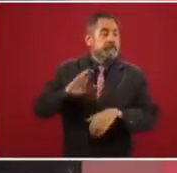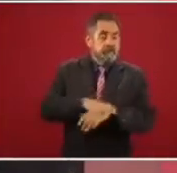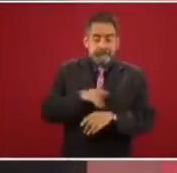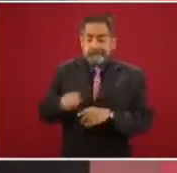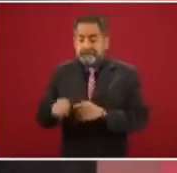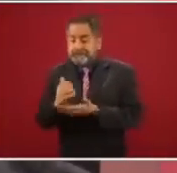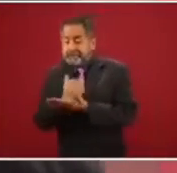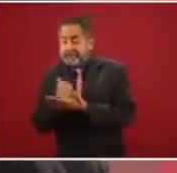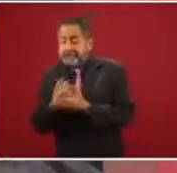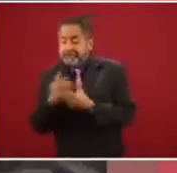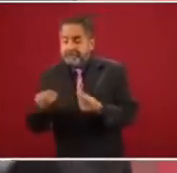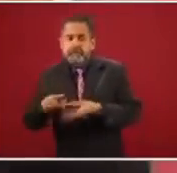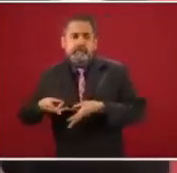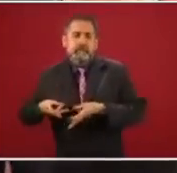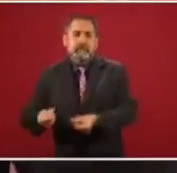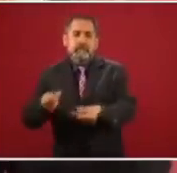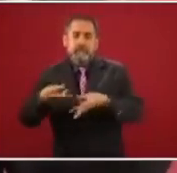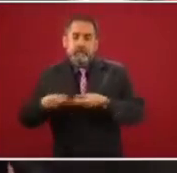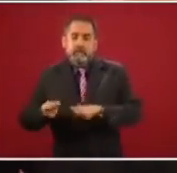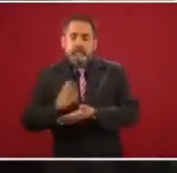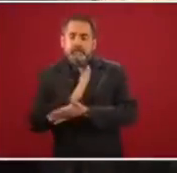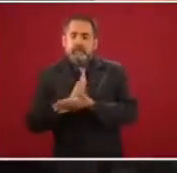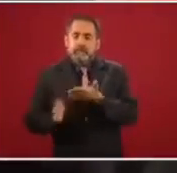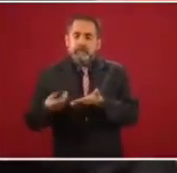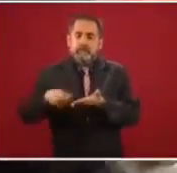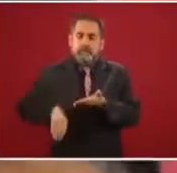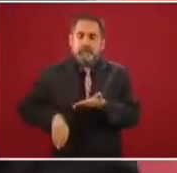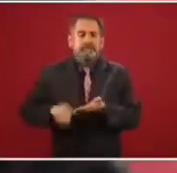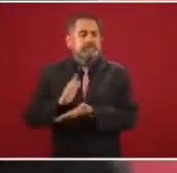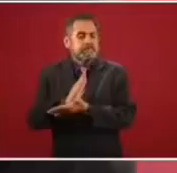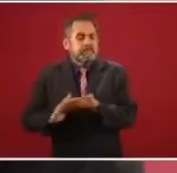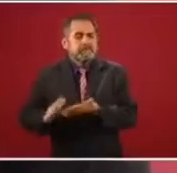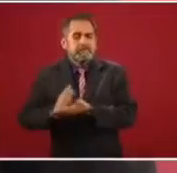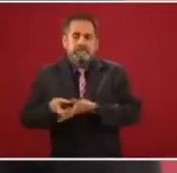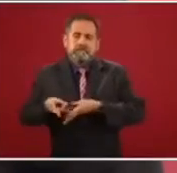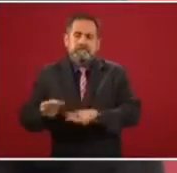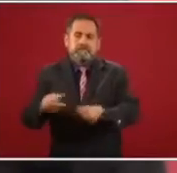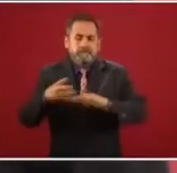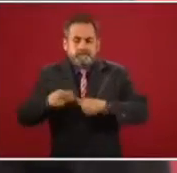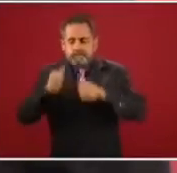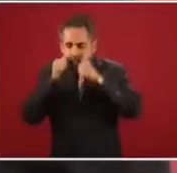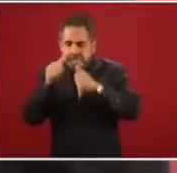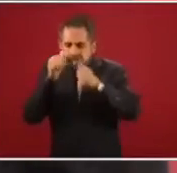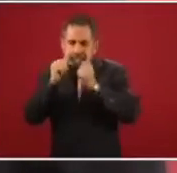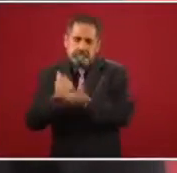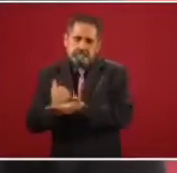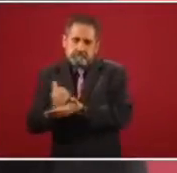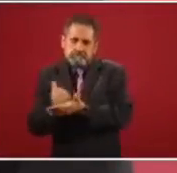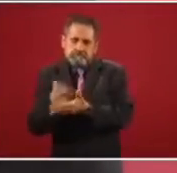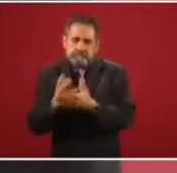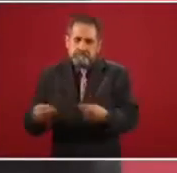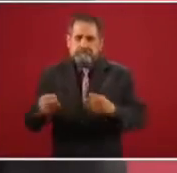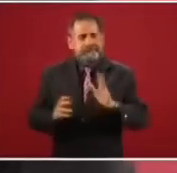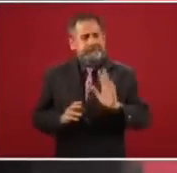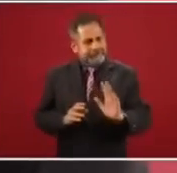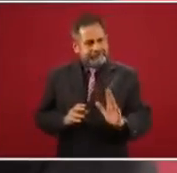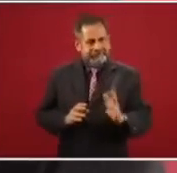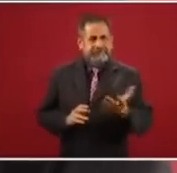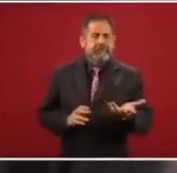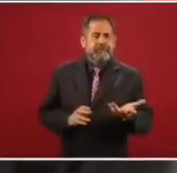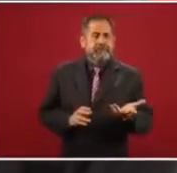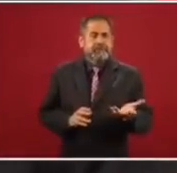ya son las grandes empresas qué producen los medicamentos